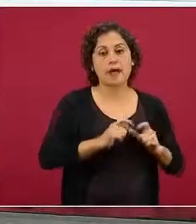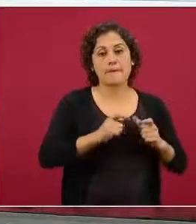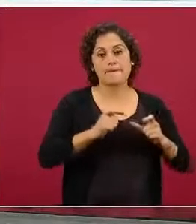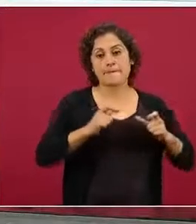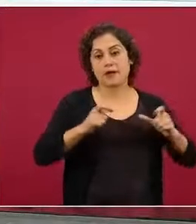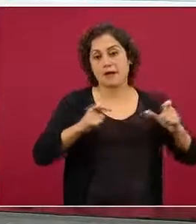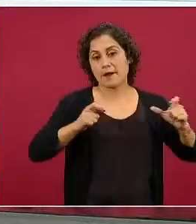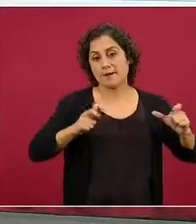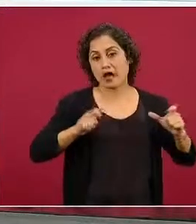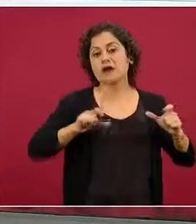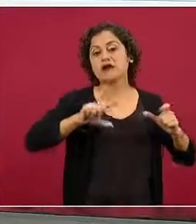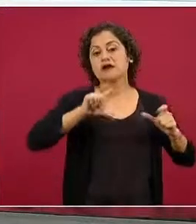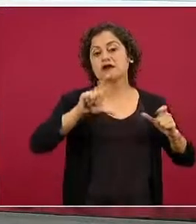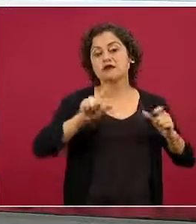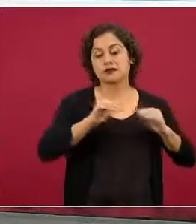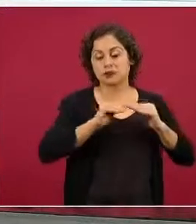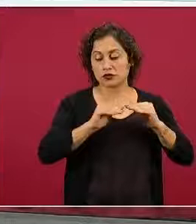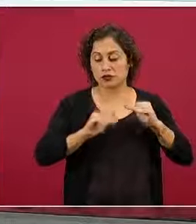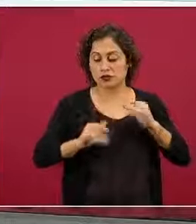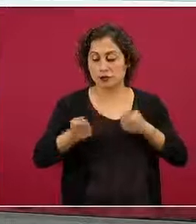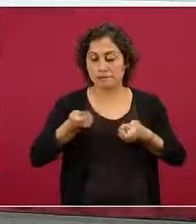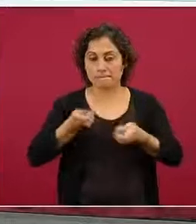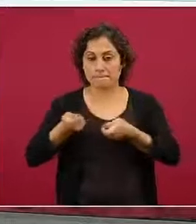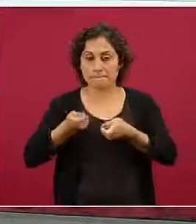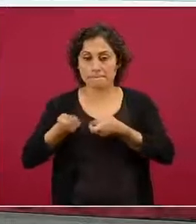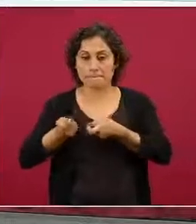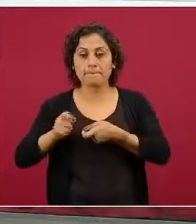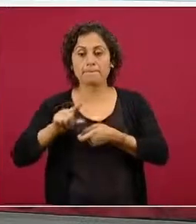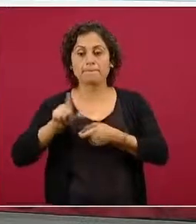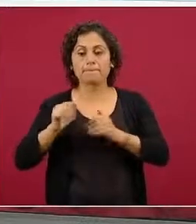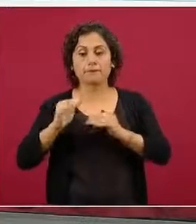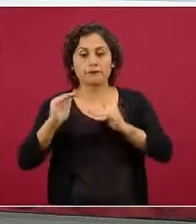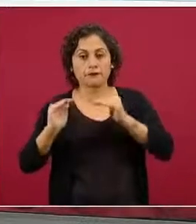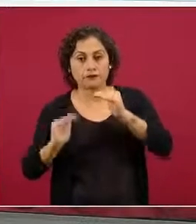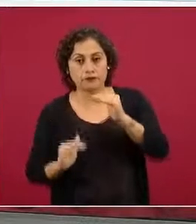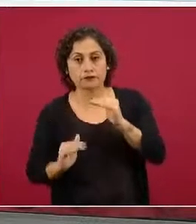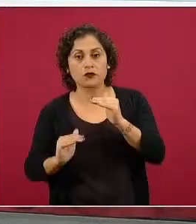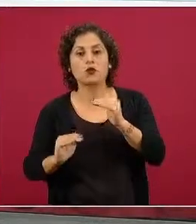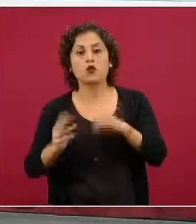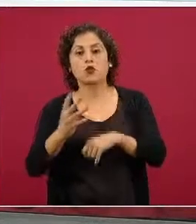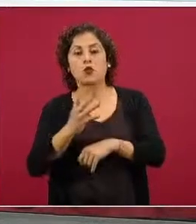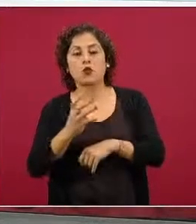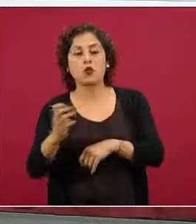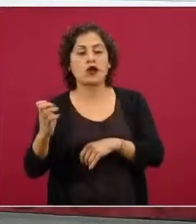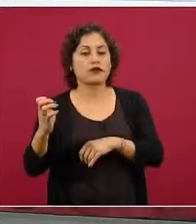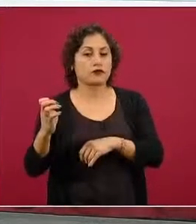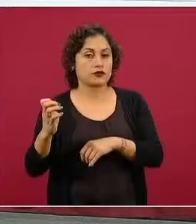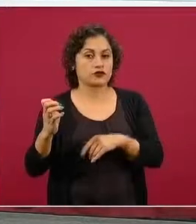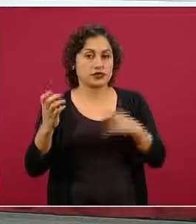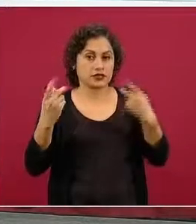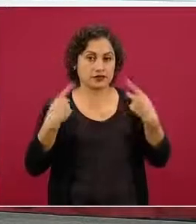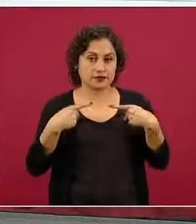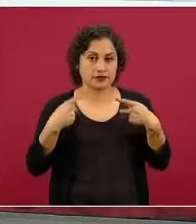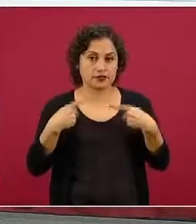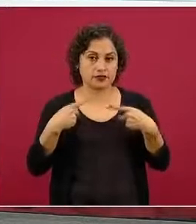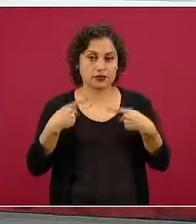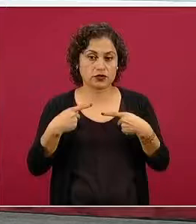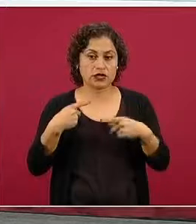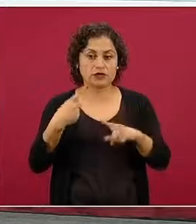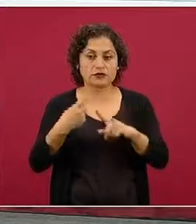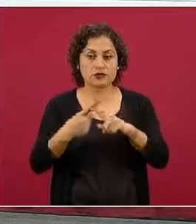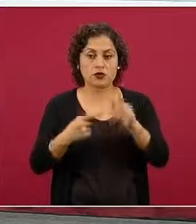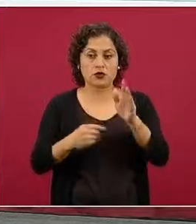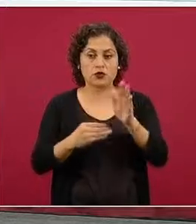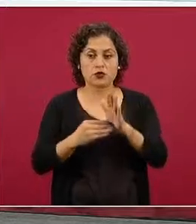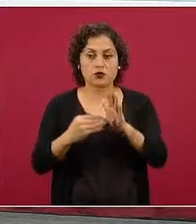número de casos, lo superó hasta llegar a un poco más de 400 casos